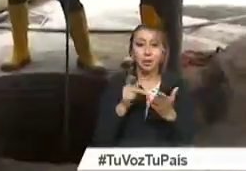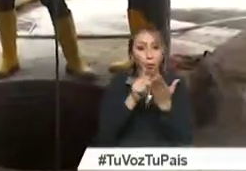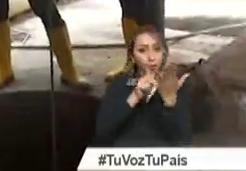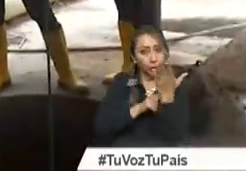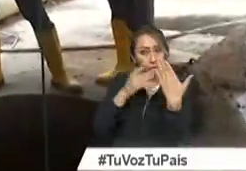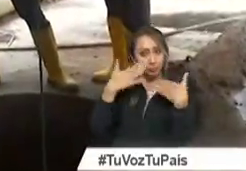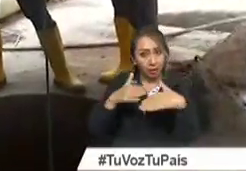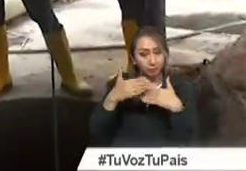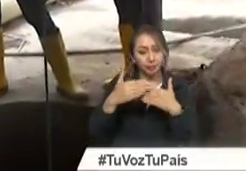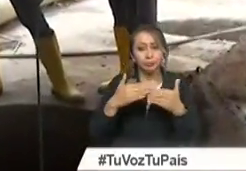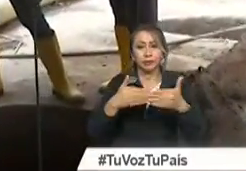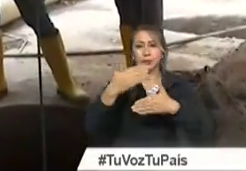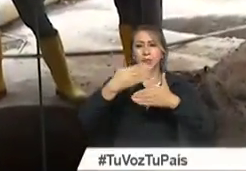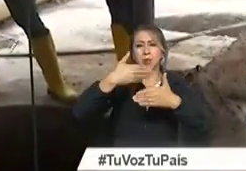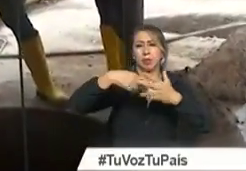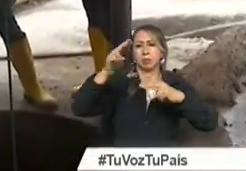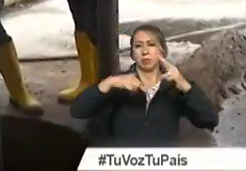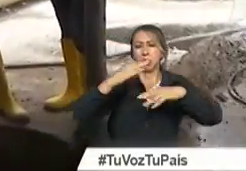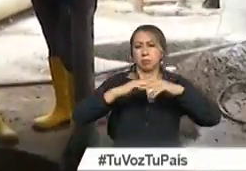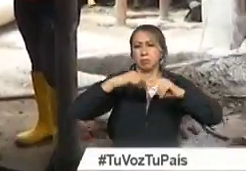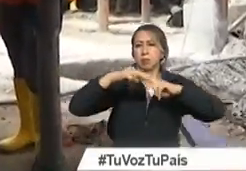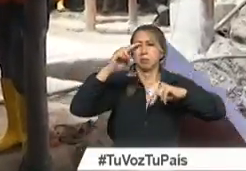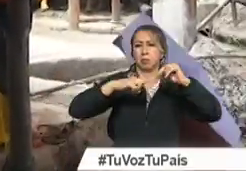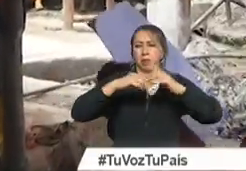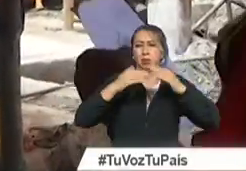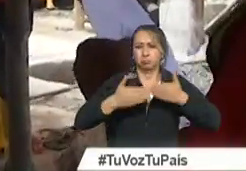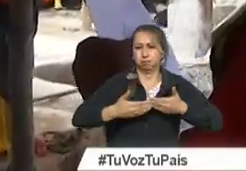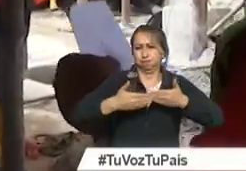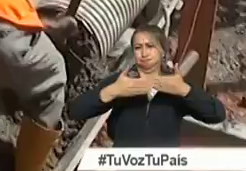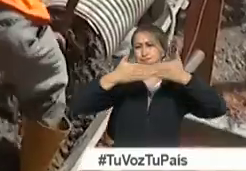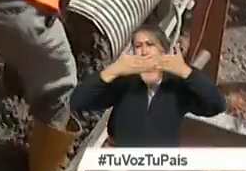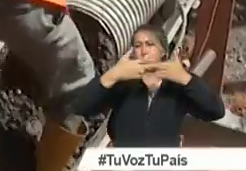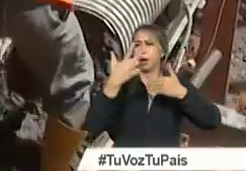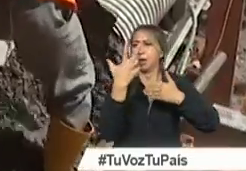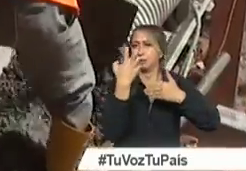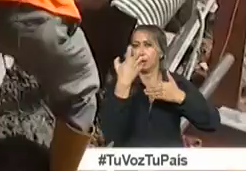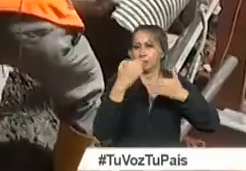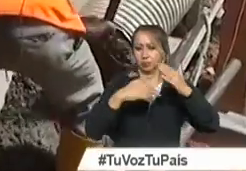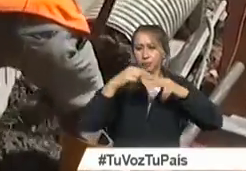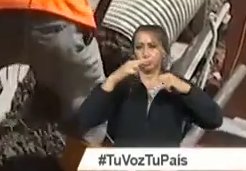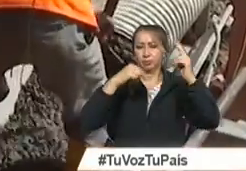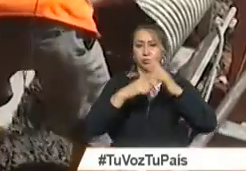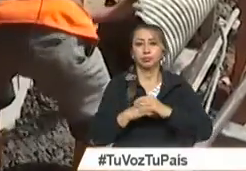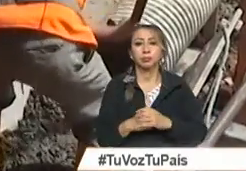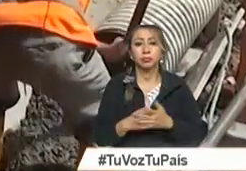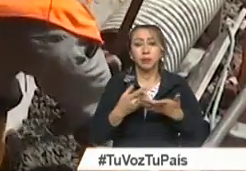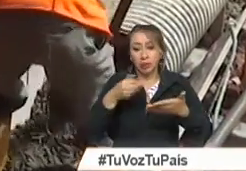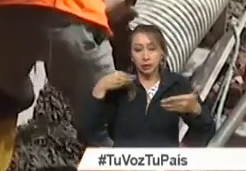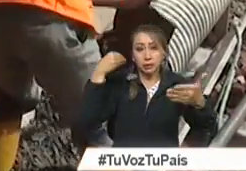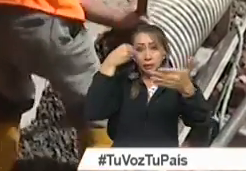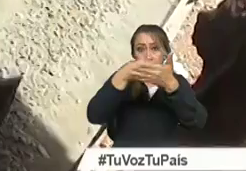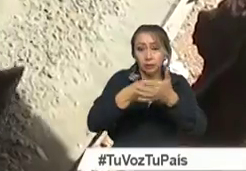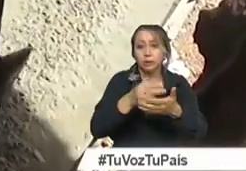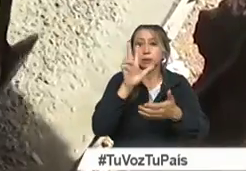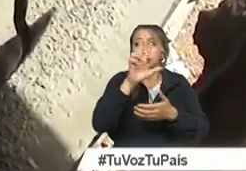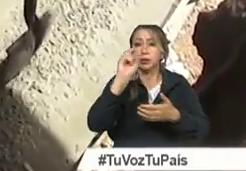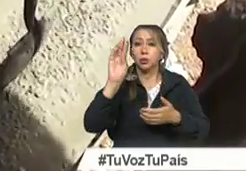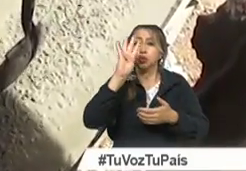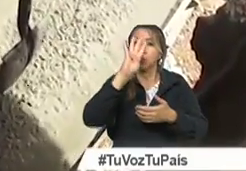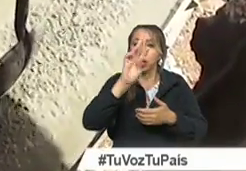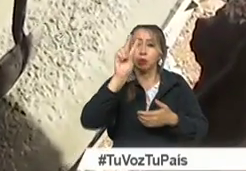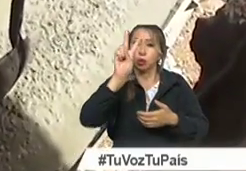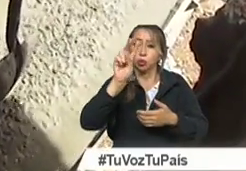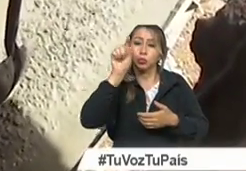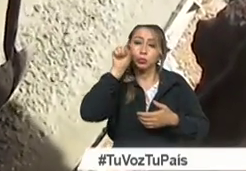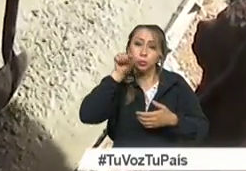que finalizó el levantamiento de las tres estructuras de hormigón que dan sostenimiento a la zona afectada cuya inversión alcanza los 342